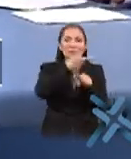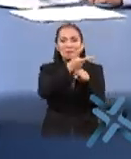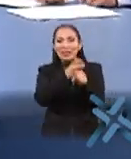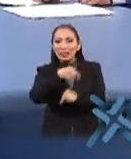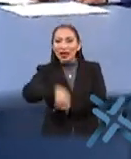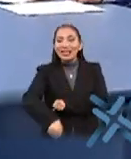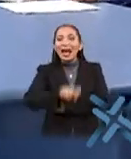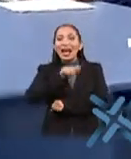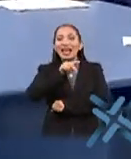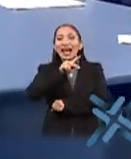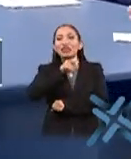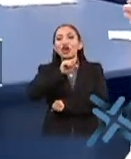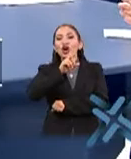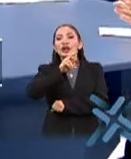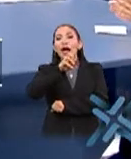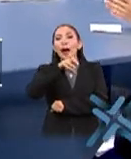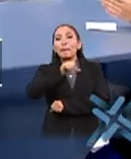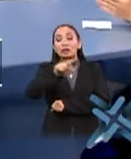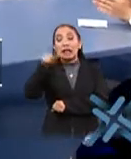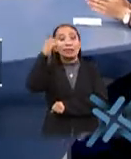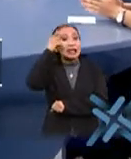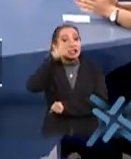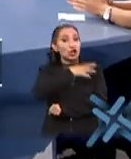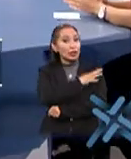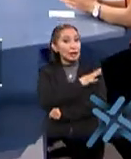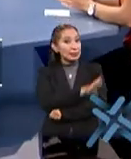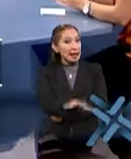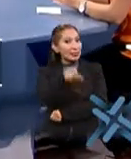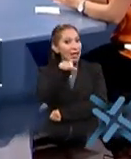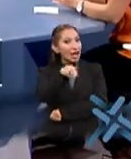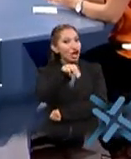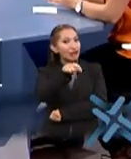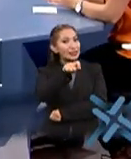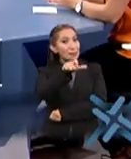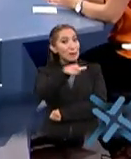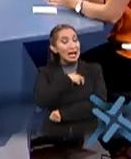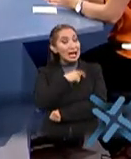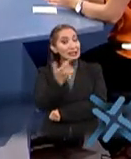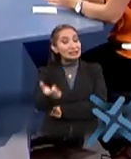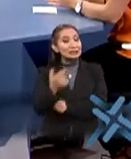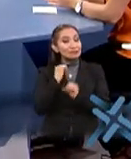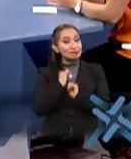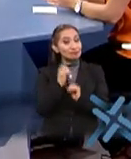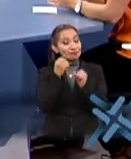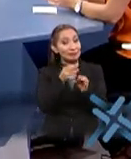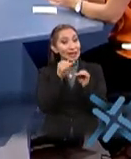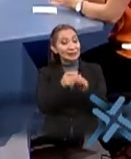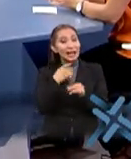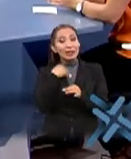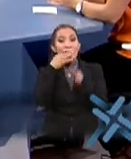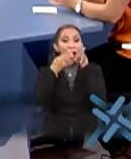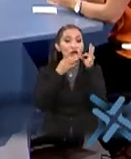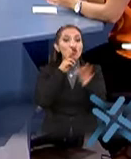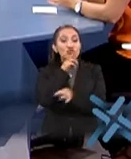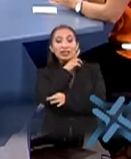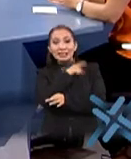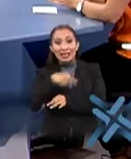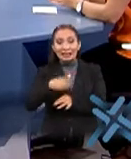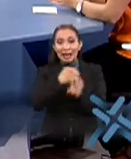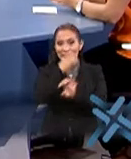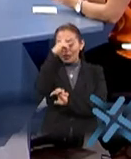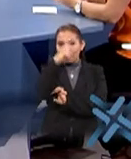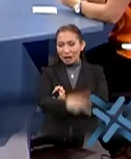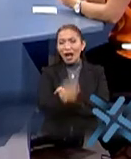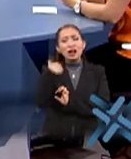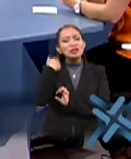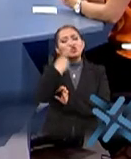estudio, Alejandro Ramos Esquivel. Él es director general de Notimex, la agencia de noticias del Estado mexicano, quien nos contará de su experiencia